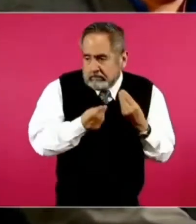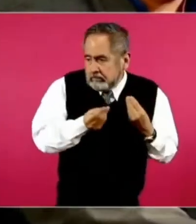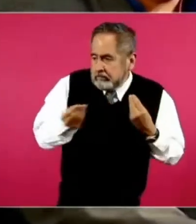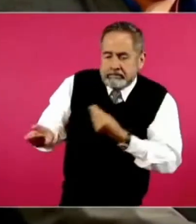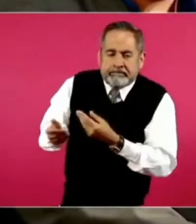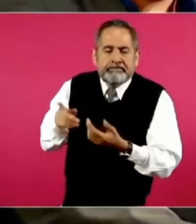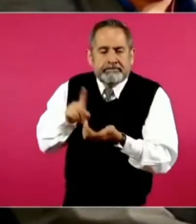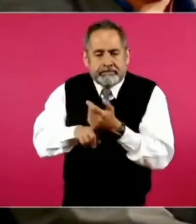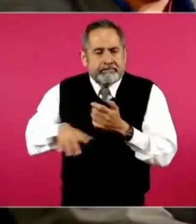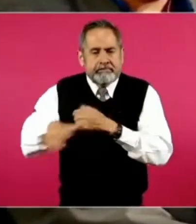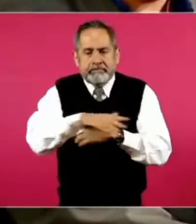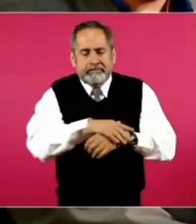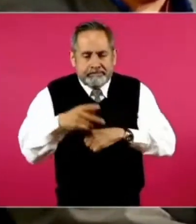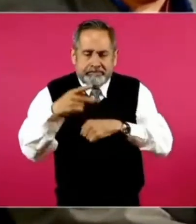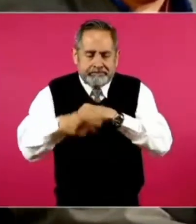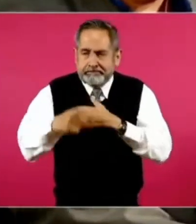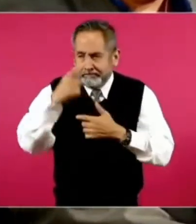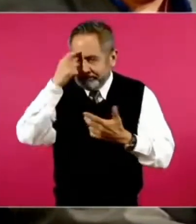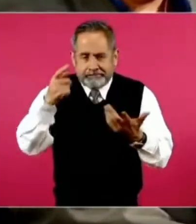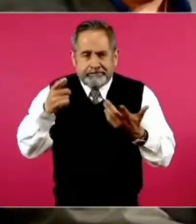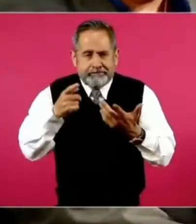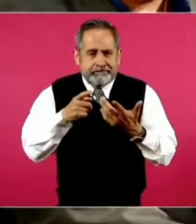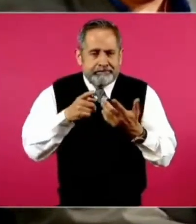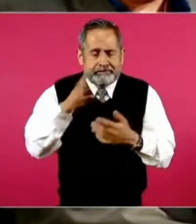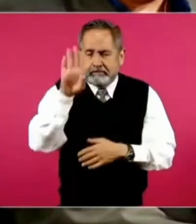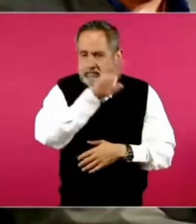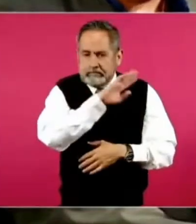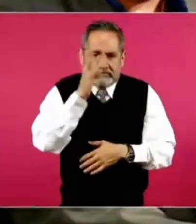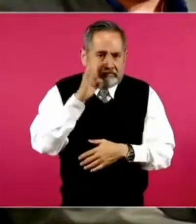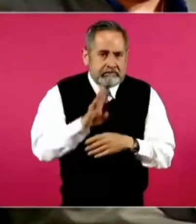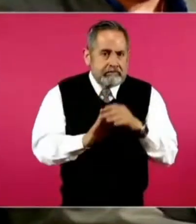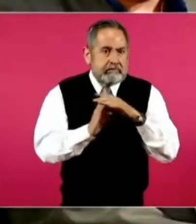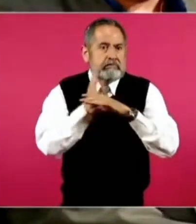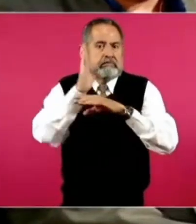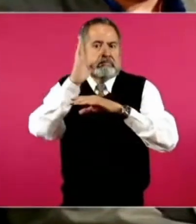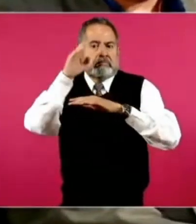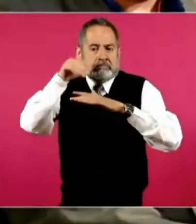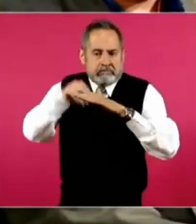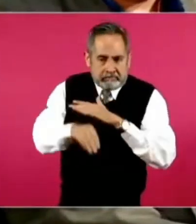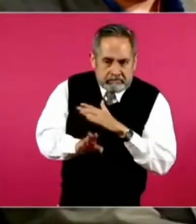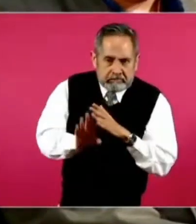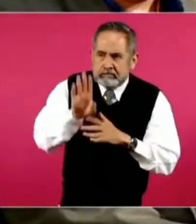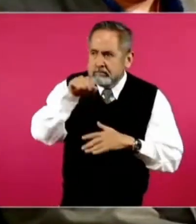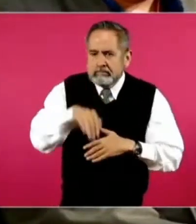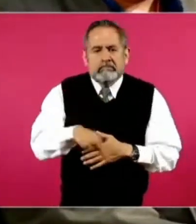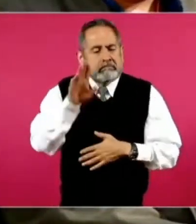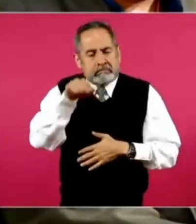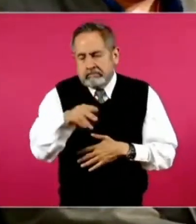una situación que sube y baja y que no